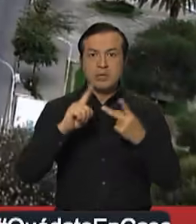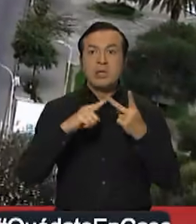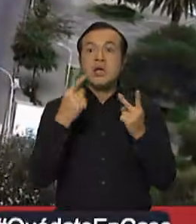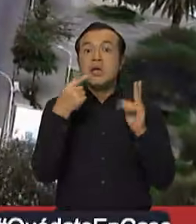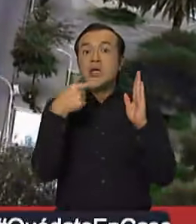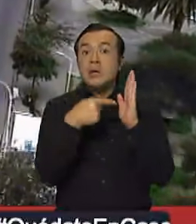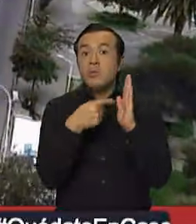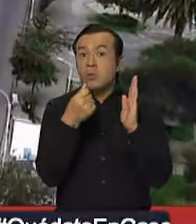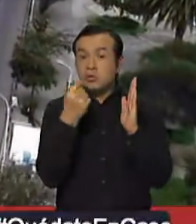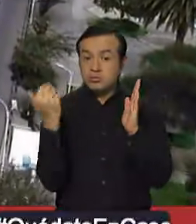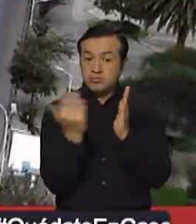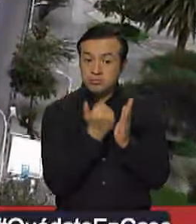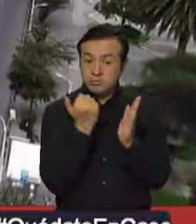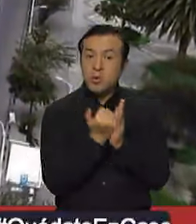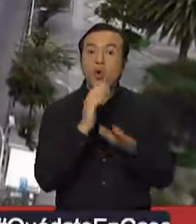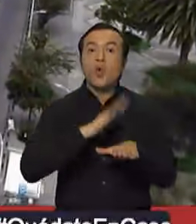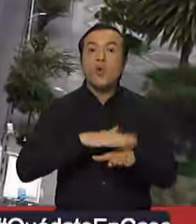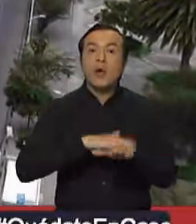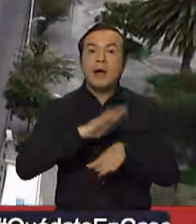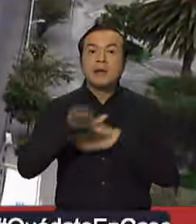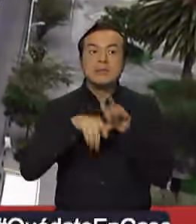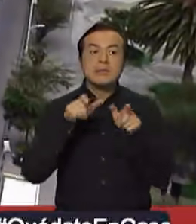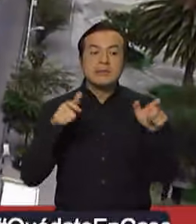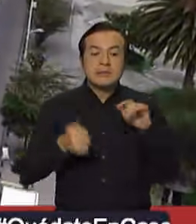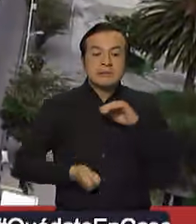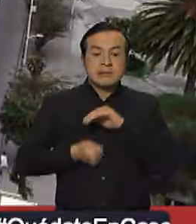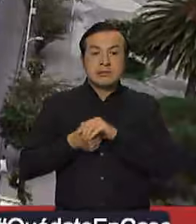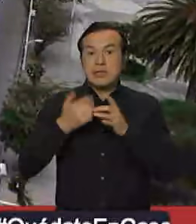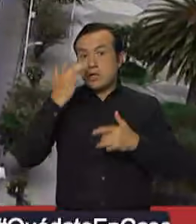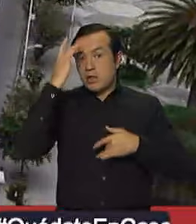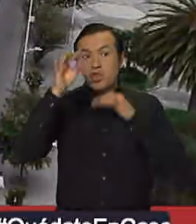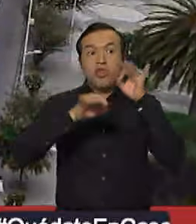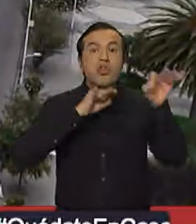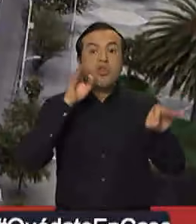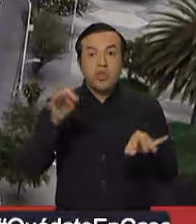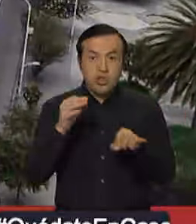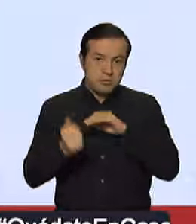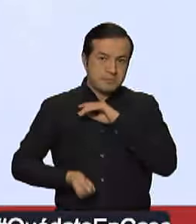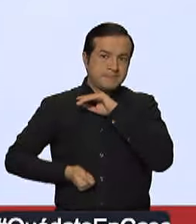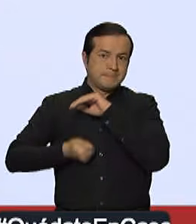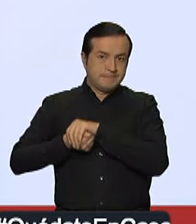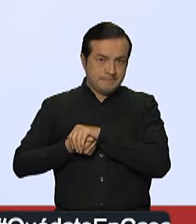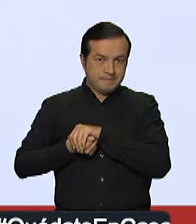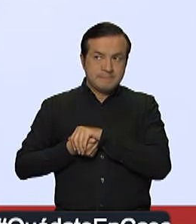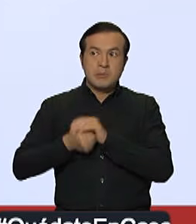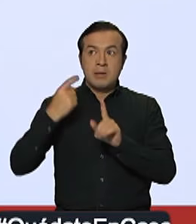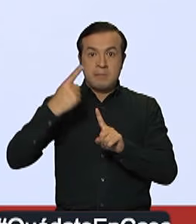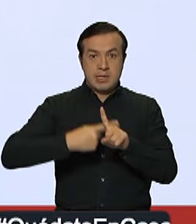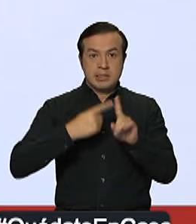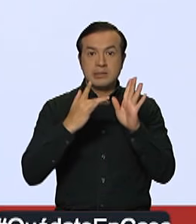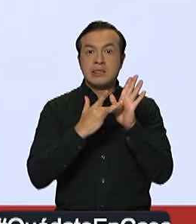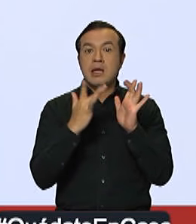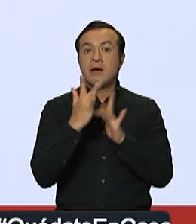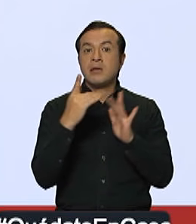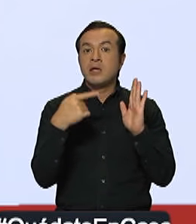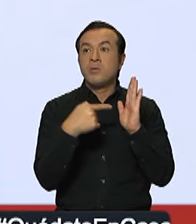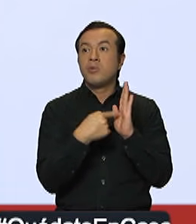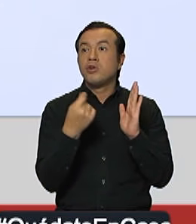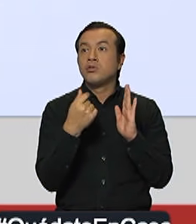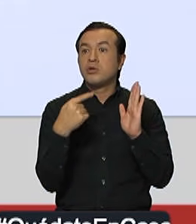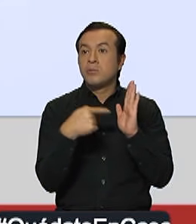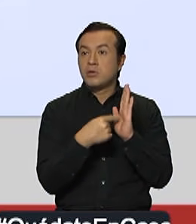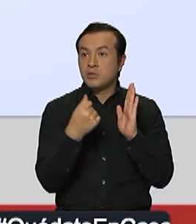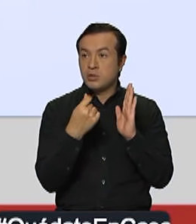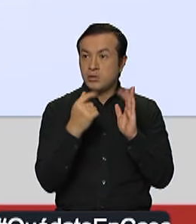impuestos provocada por el confinamiento obligatorio para evitar la propagación del coronavirus. En el mes de abril, los ingresos tributarios frente a